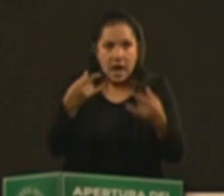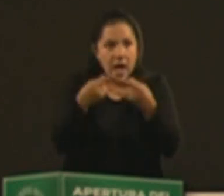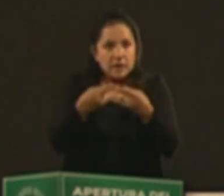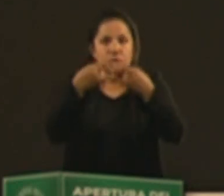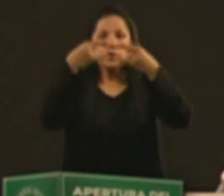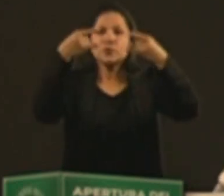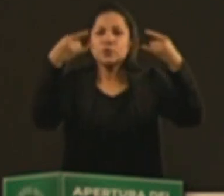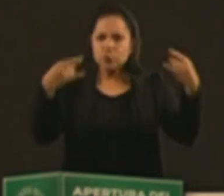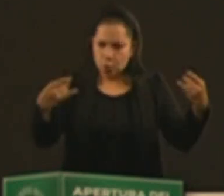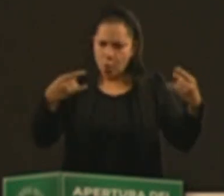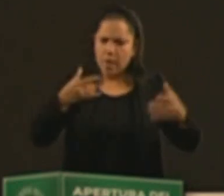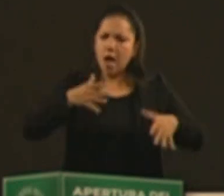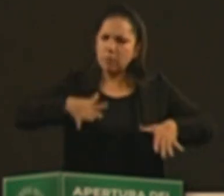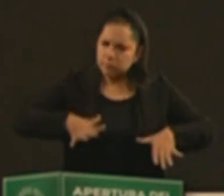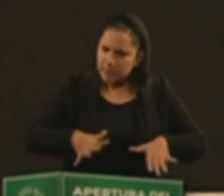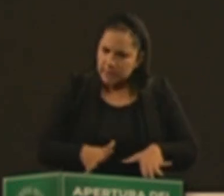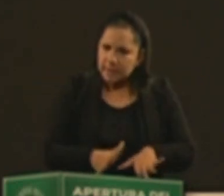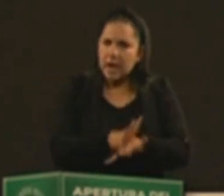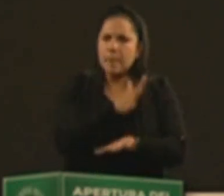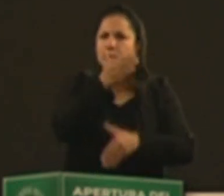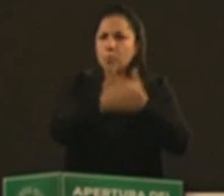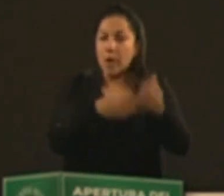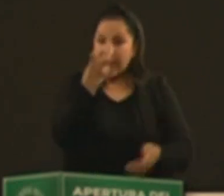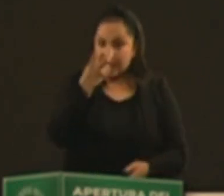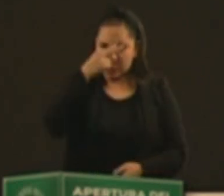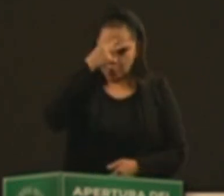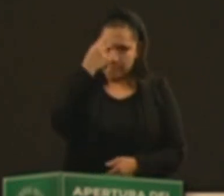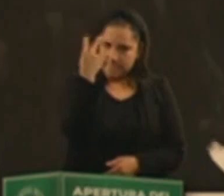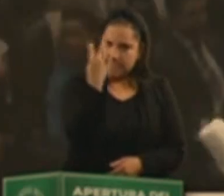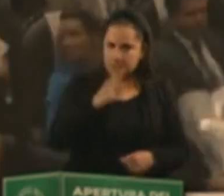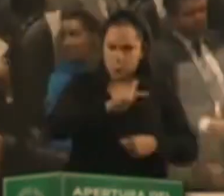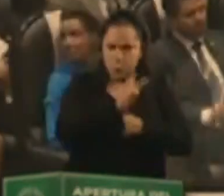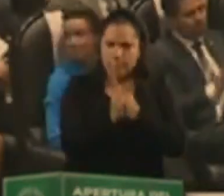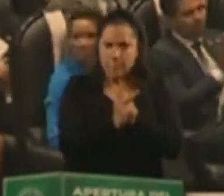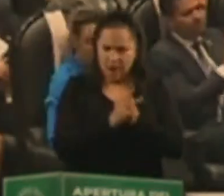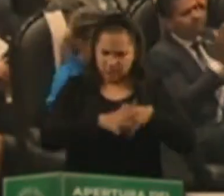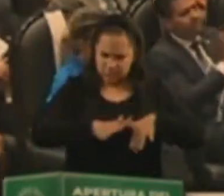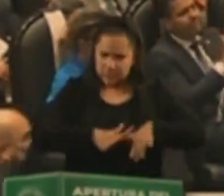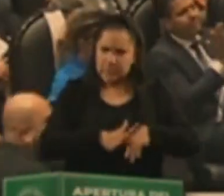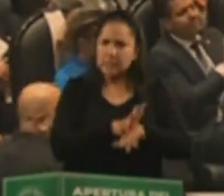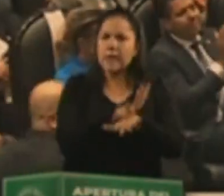historia y hacer posible la evolución mexicana. Por favor, que concluya. Muchas gracias.